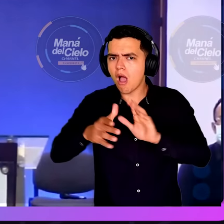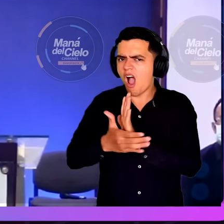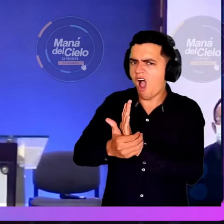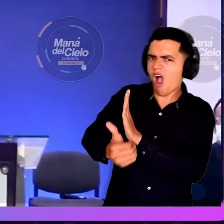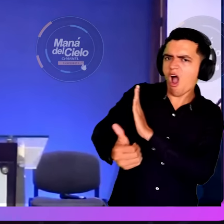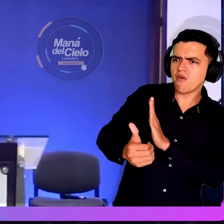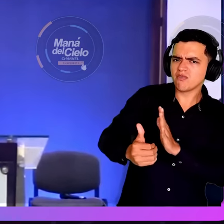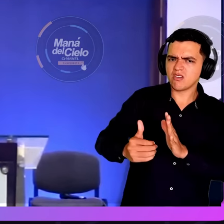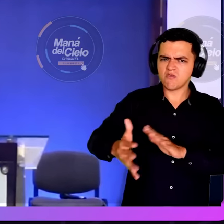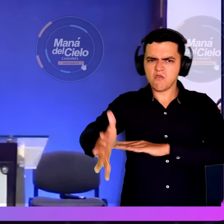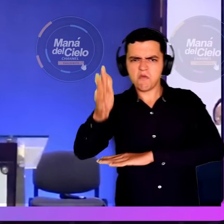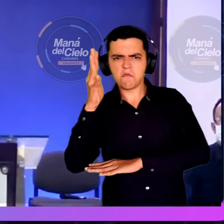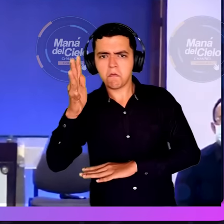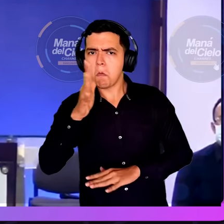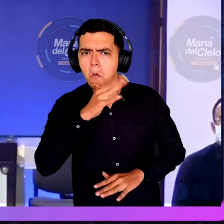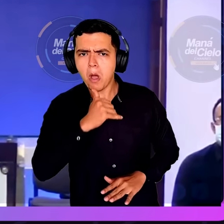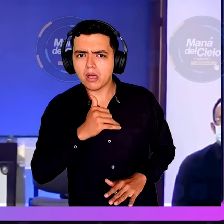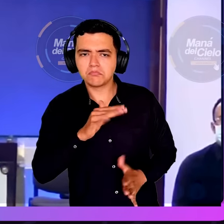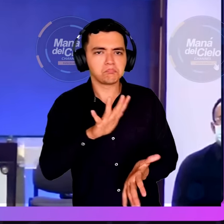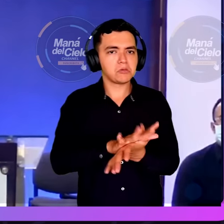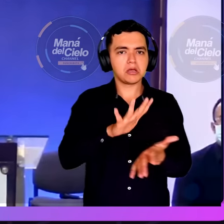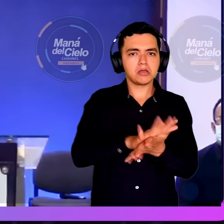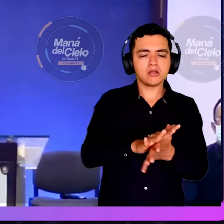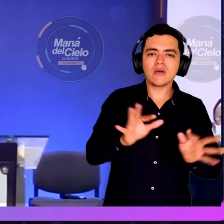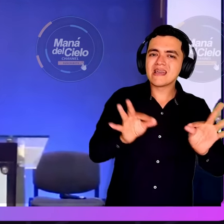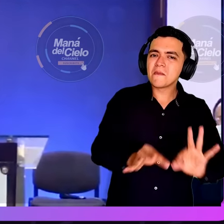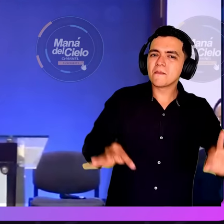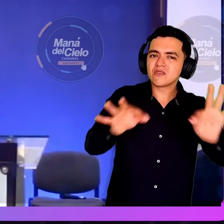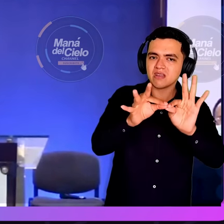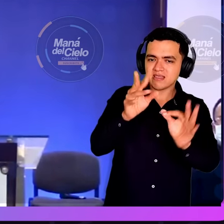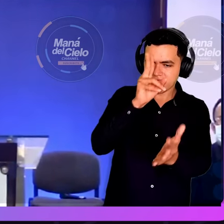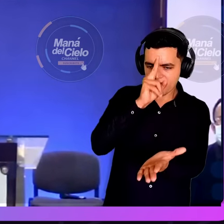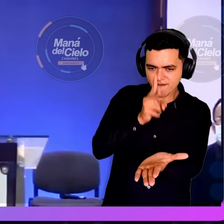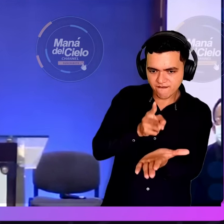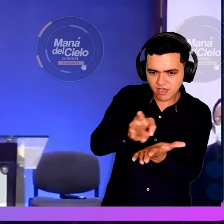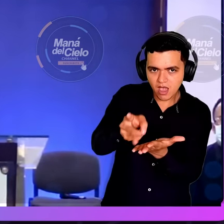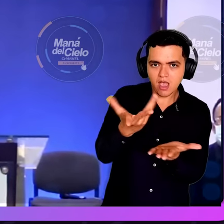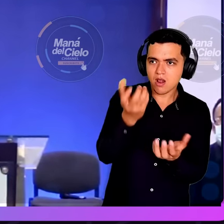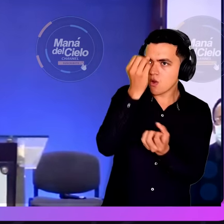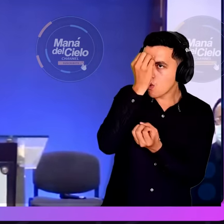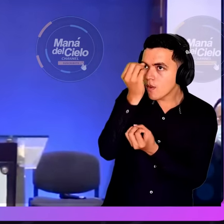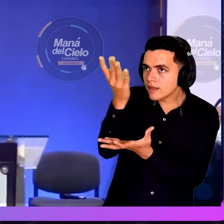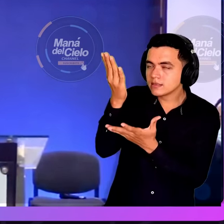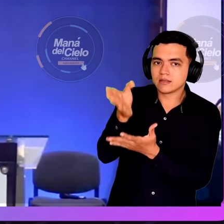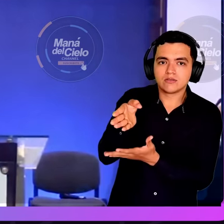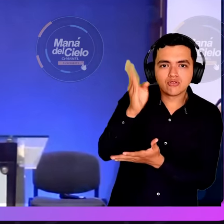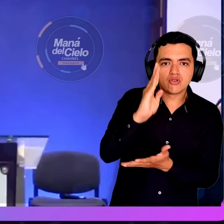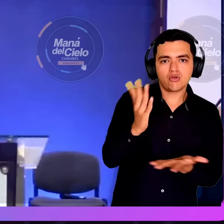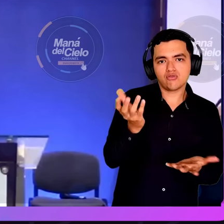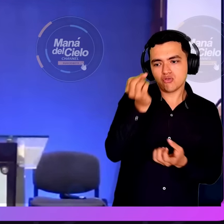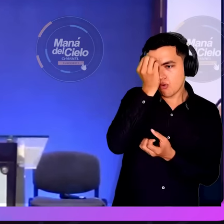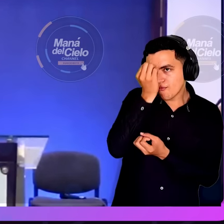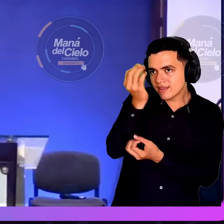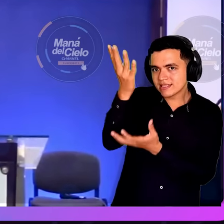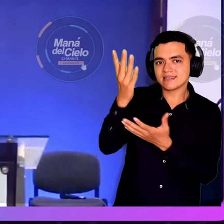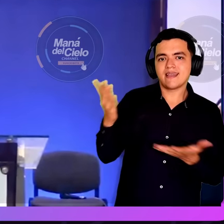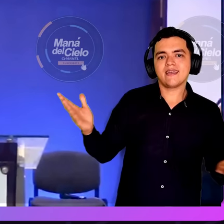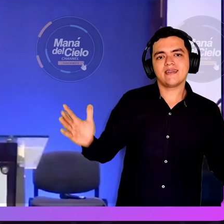la recibiré, ni tus sacrificios, porque estoy cansado de los sacrificios, de los holocaustos, porque no hay